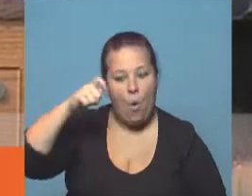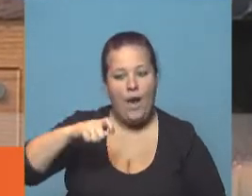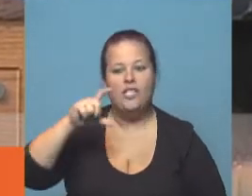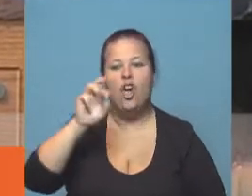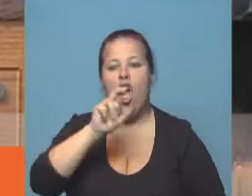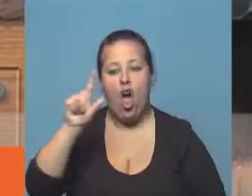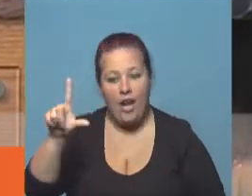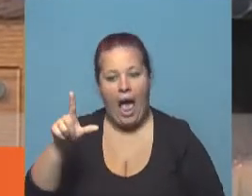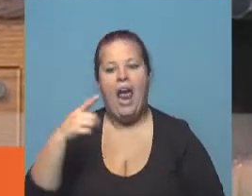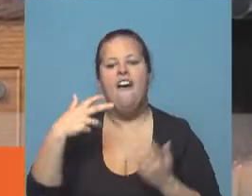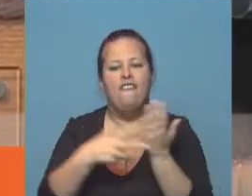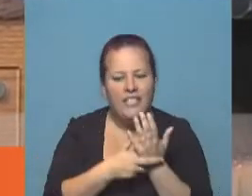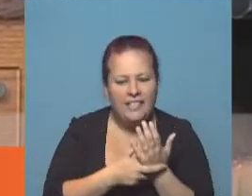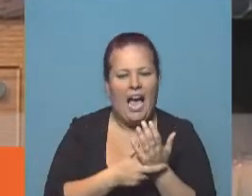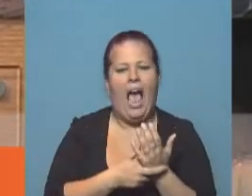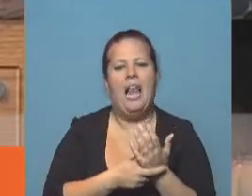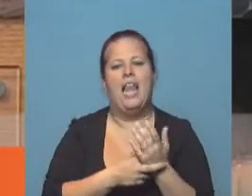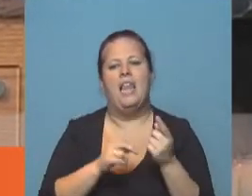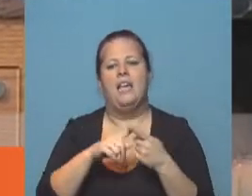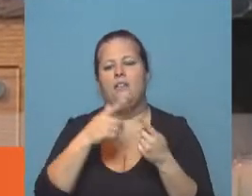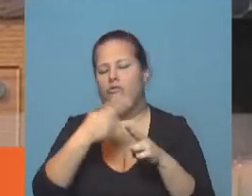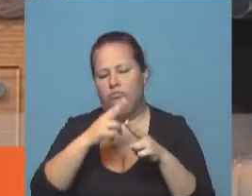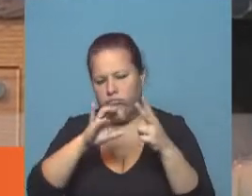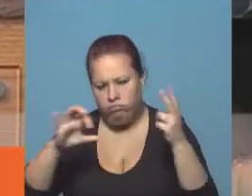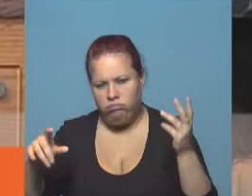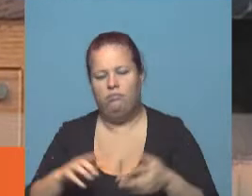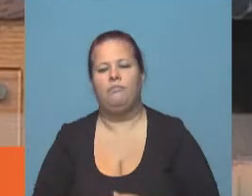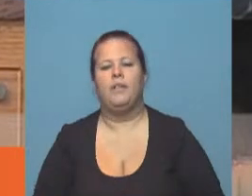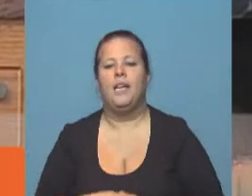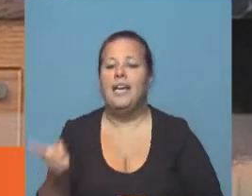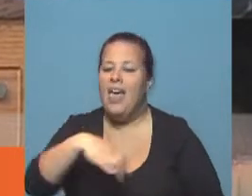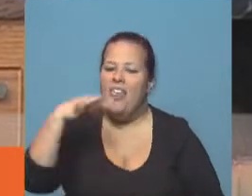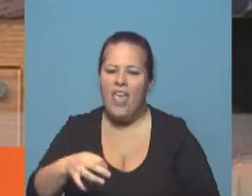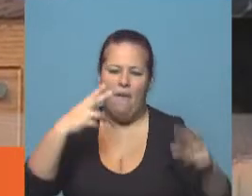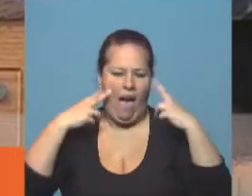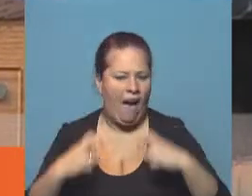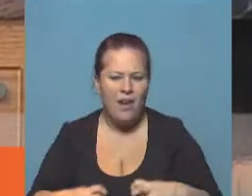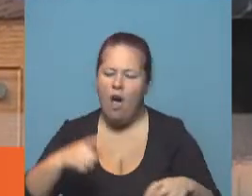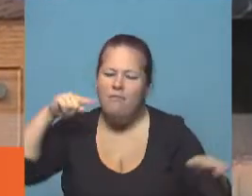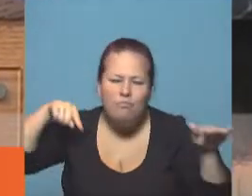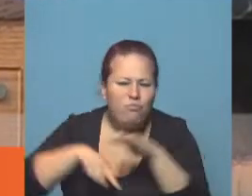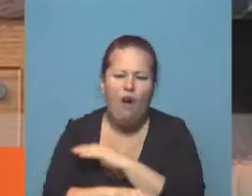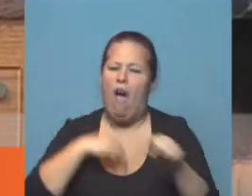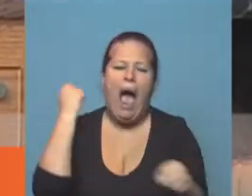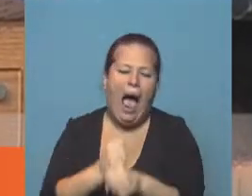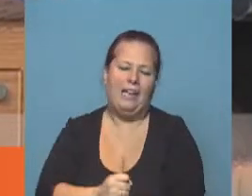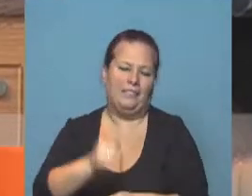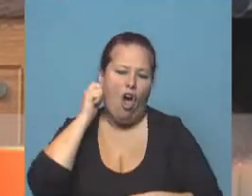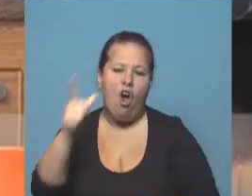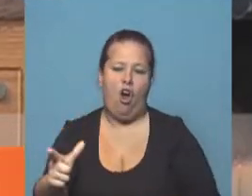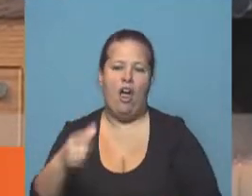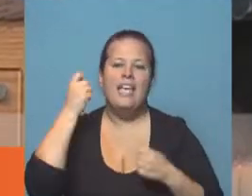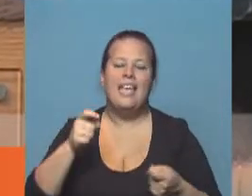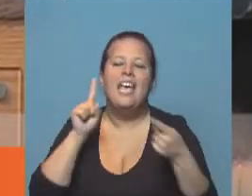Corral, a los fiscales Namer, Salud y Filippini, que investiguen, que agoten los recursos para llevar a juicio a